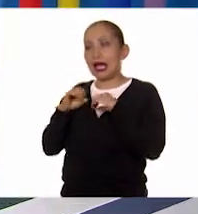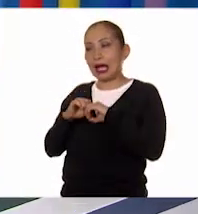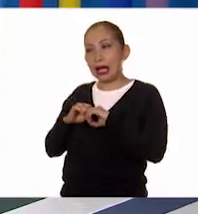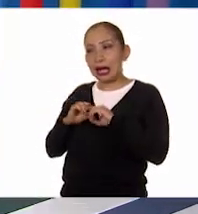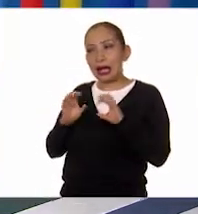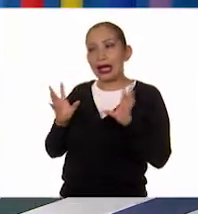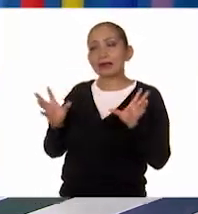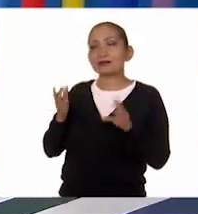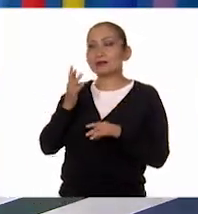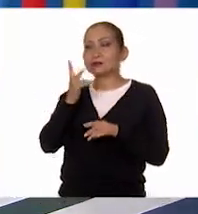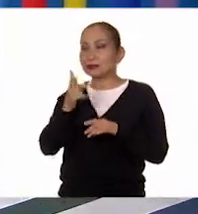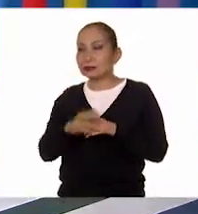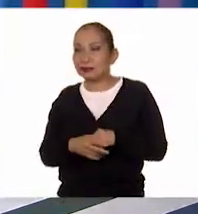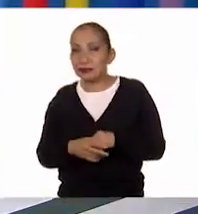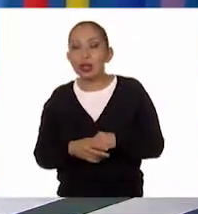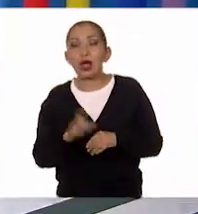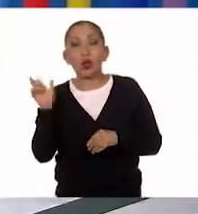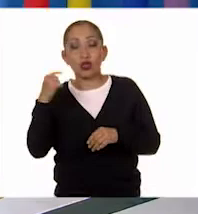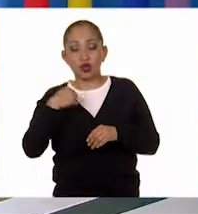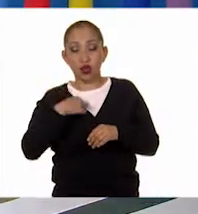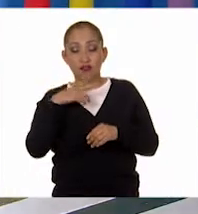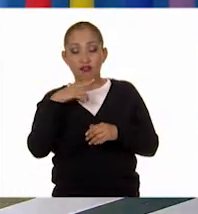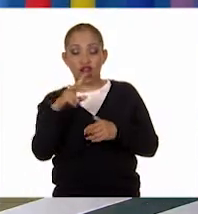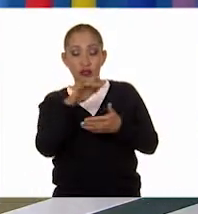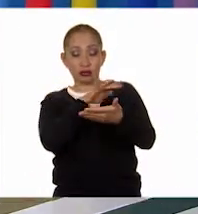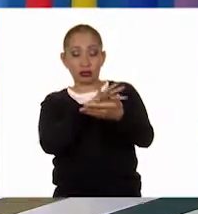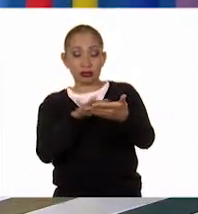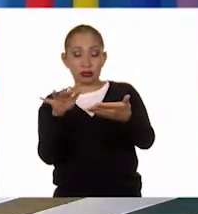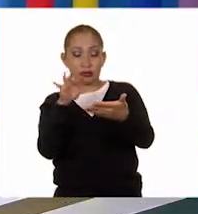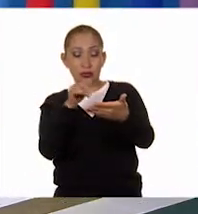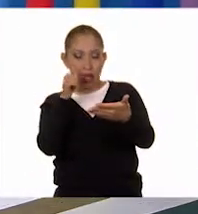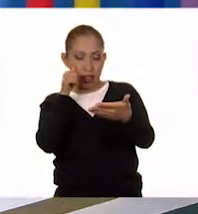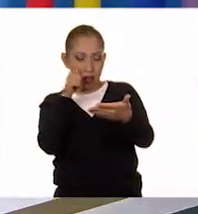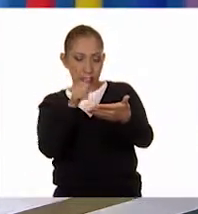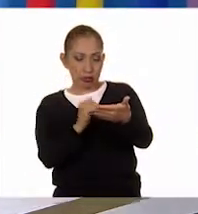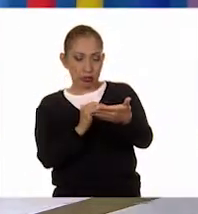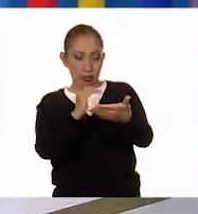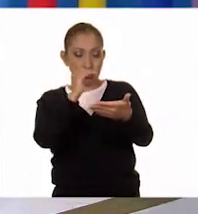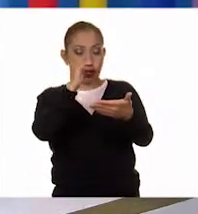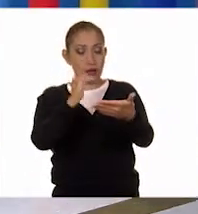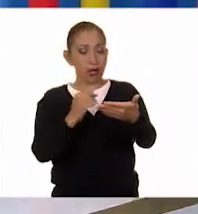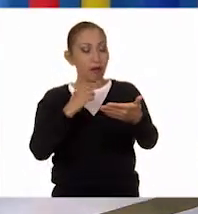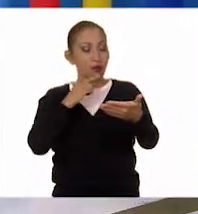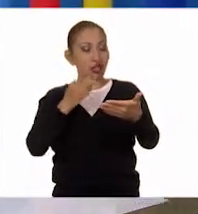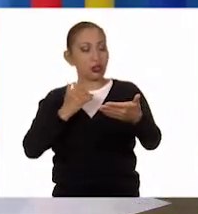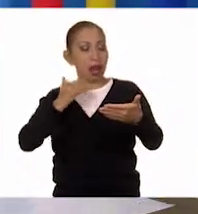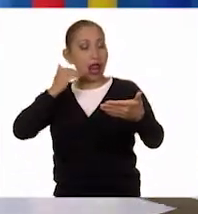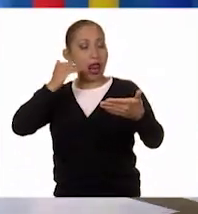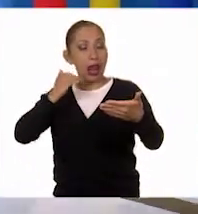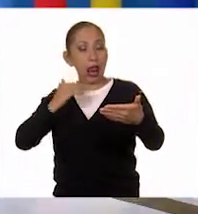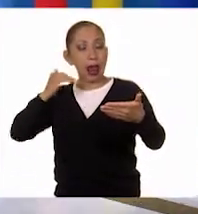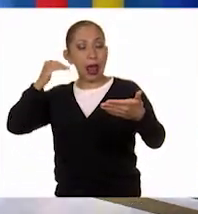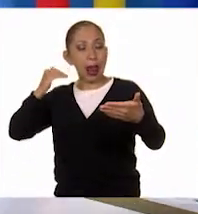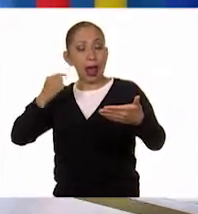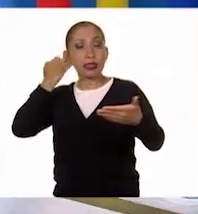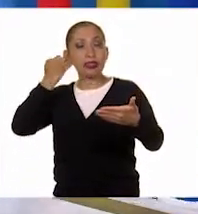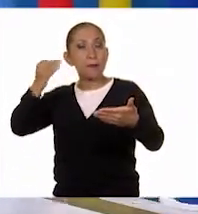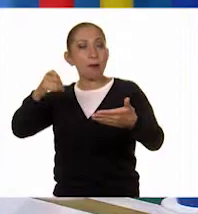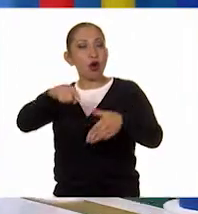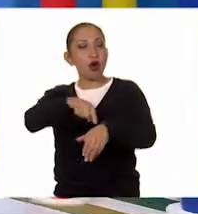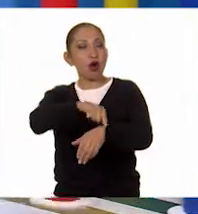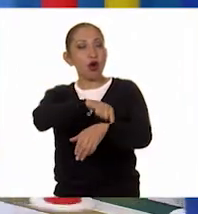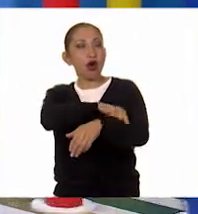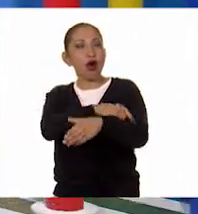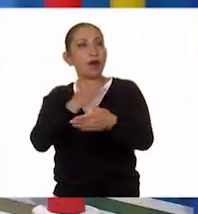bien clarito. Al leer en voz alta debemos poner atención en las variaciones de nuestro tono de voz y en la duración e intensidad